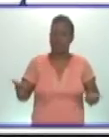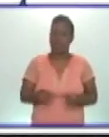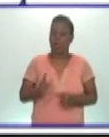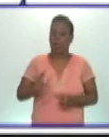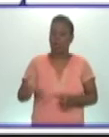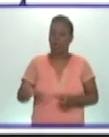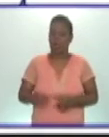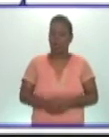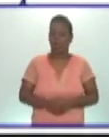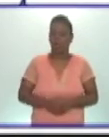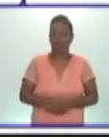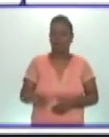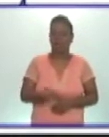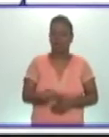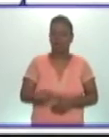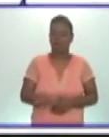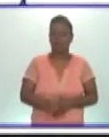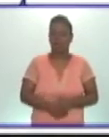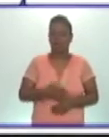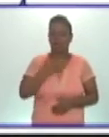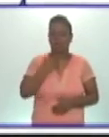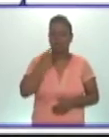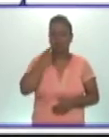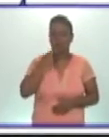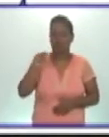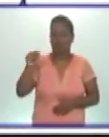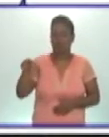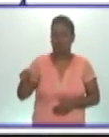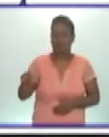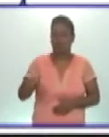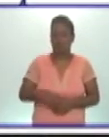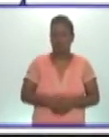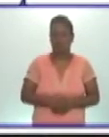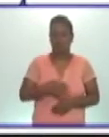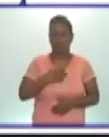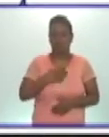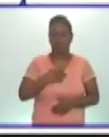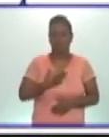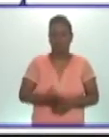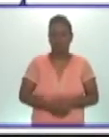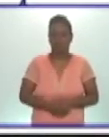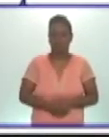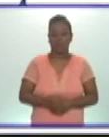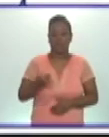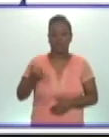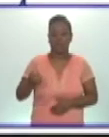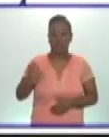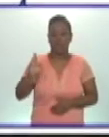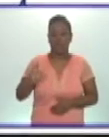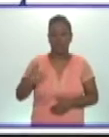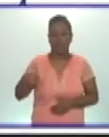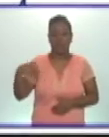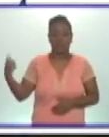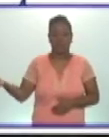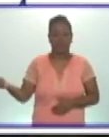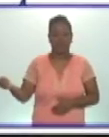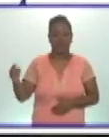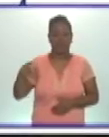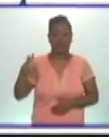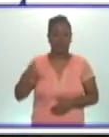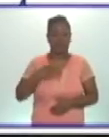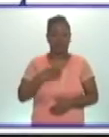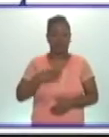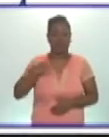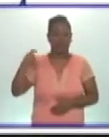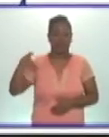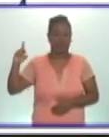iguales. Y como vemos, en este monomio tenemos las variables a y b. Y en este,